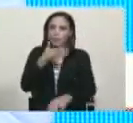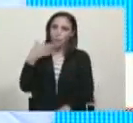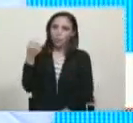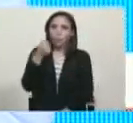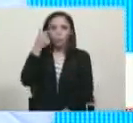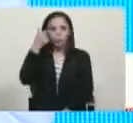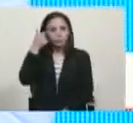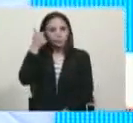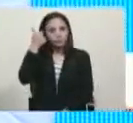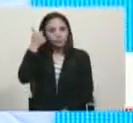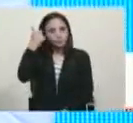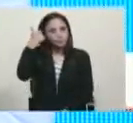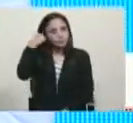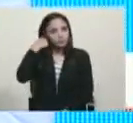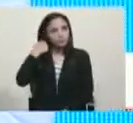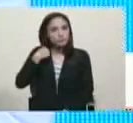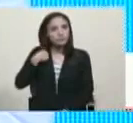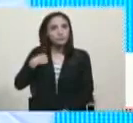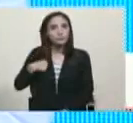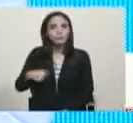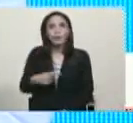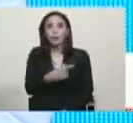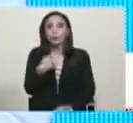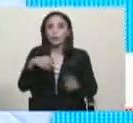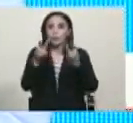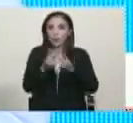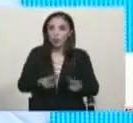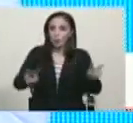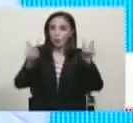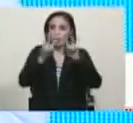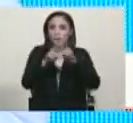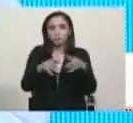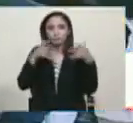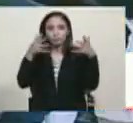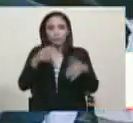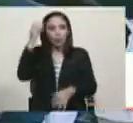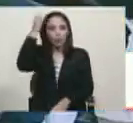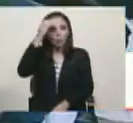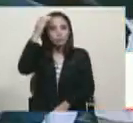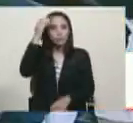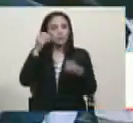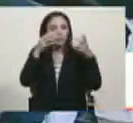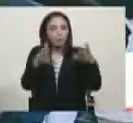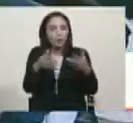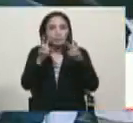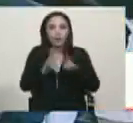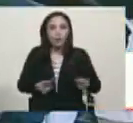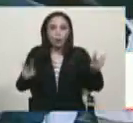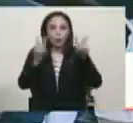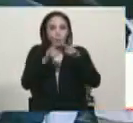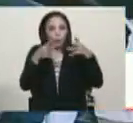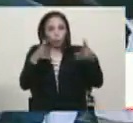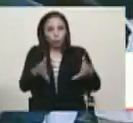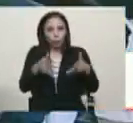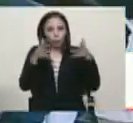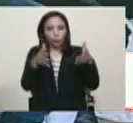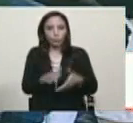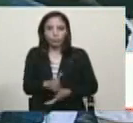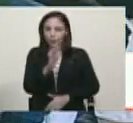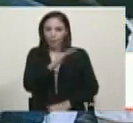podemos sembrar es conciencia, valores. Un pueblo con conciencia y valores es capaz de